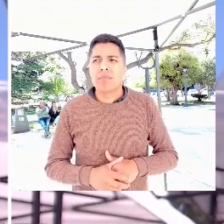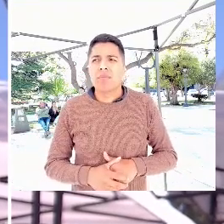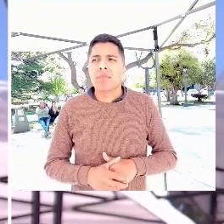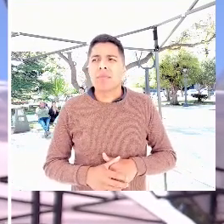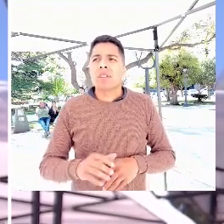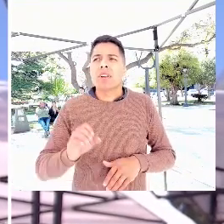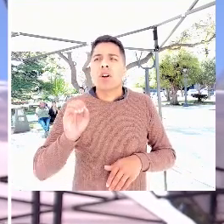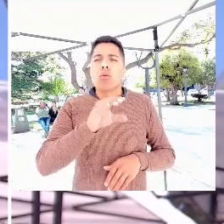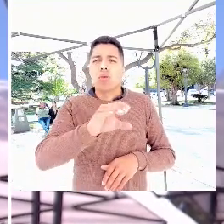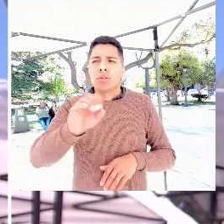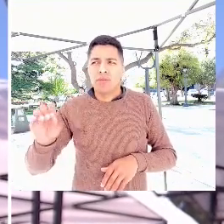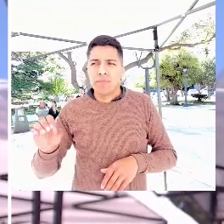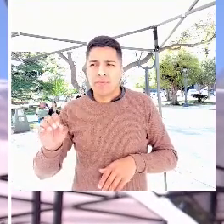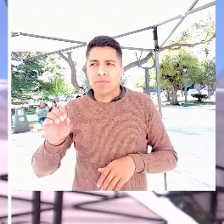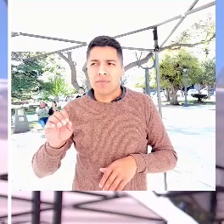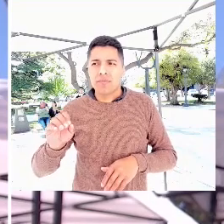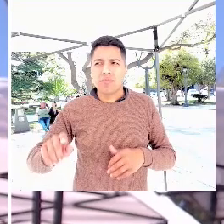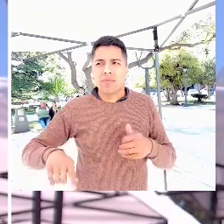Votación nominal.